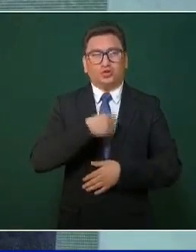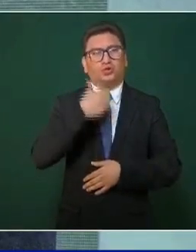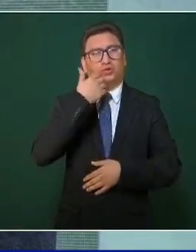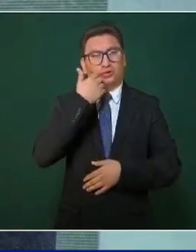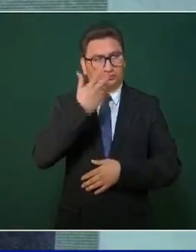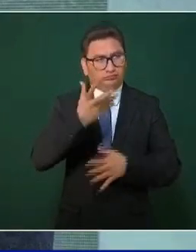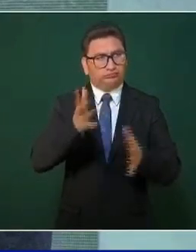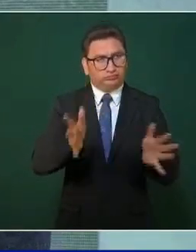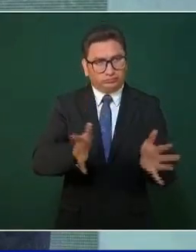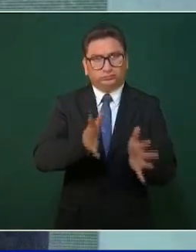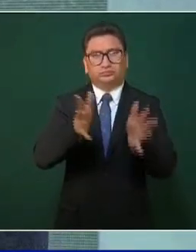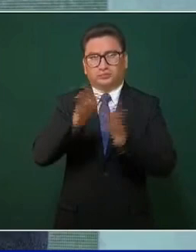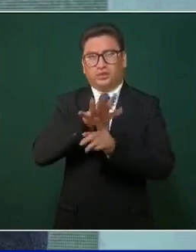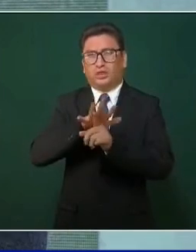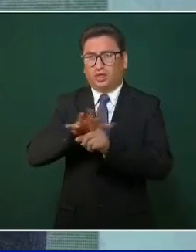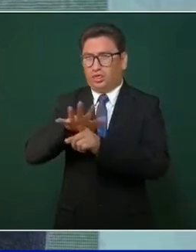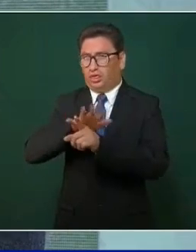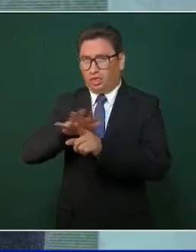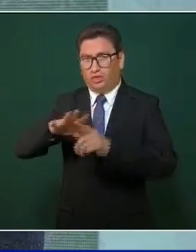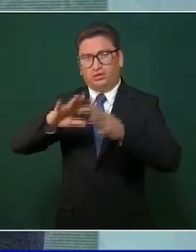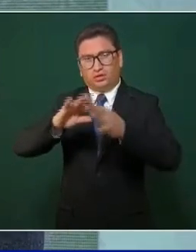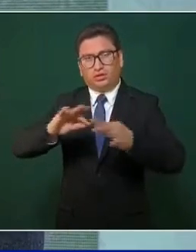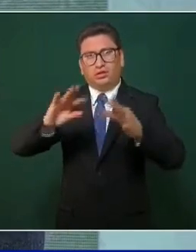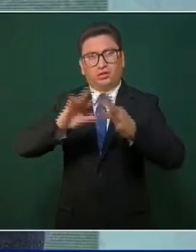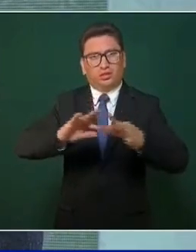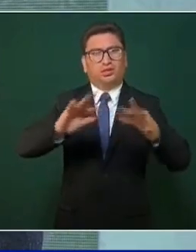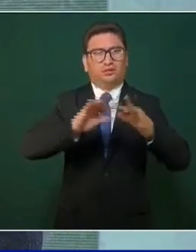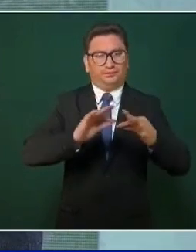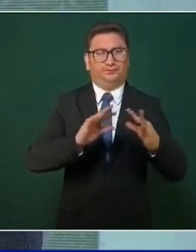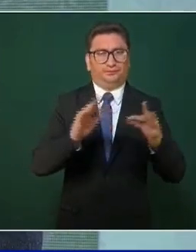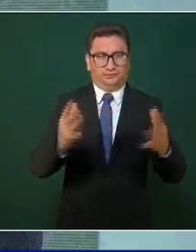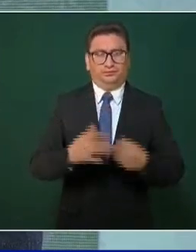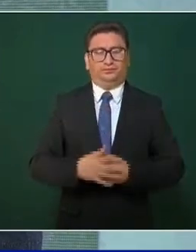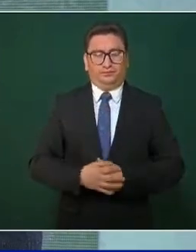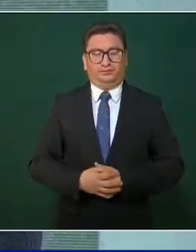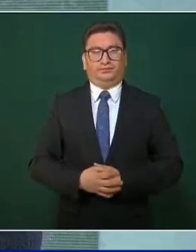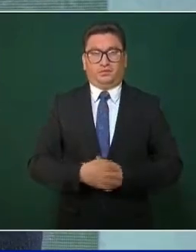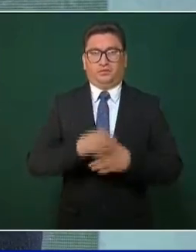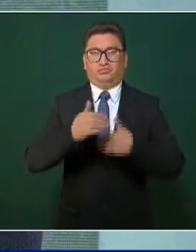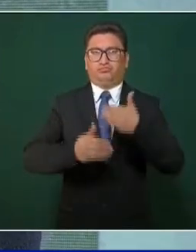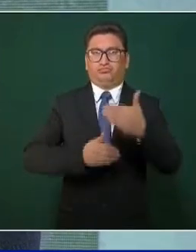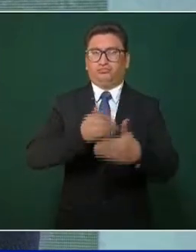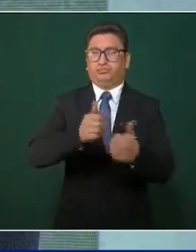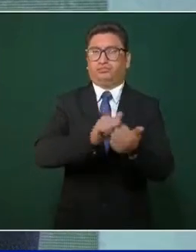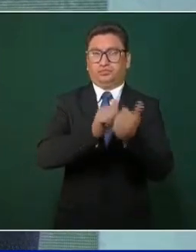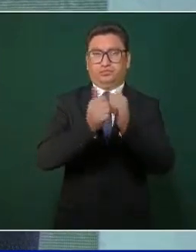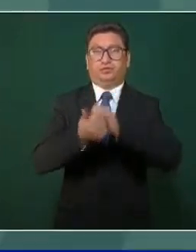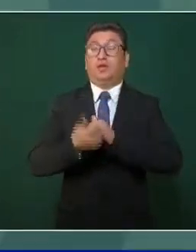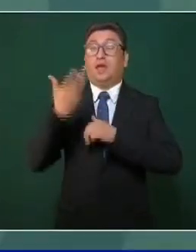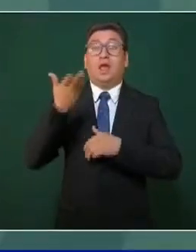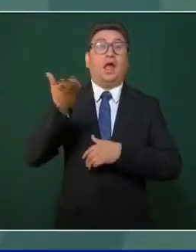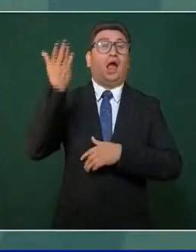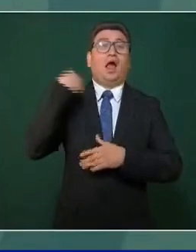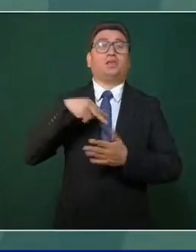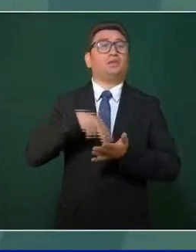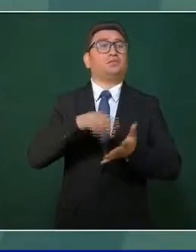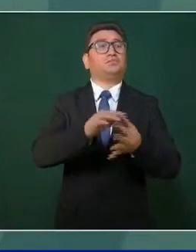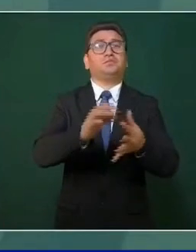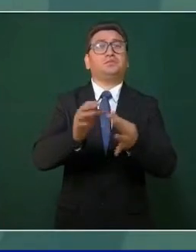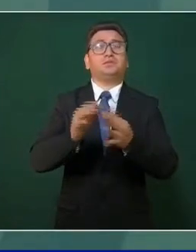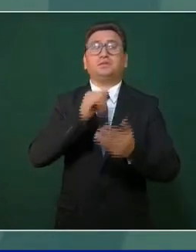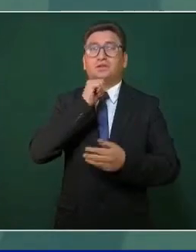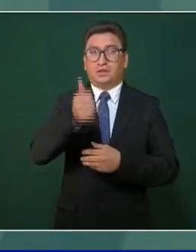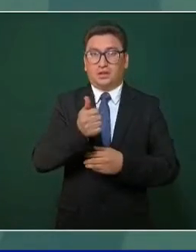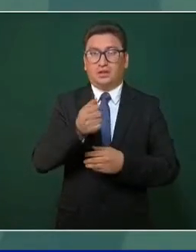convenciendo, persuadiendo, y se va avanzando. Que estos temas antes no se tocaban, además era el